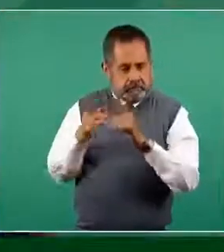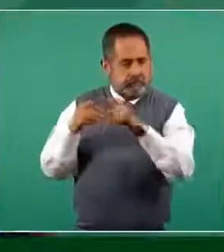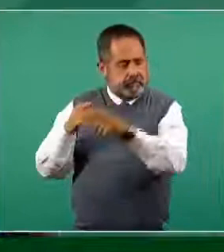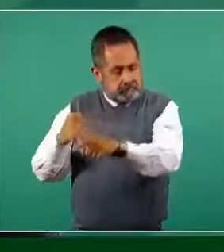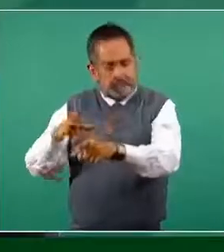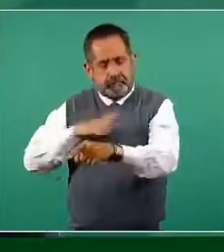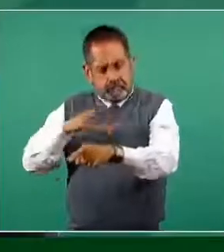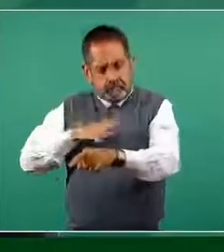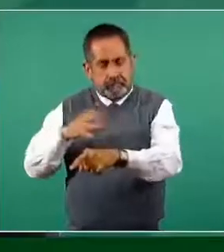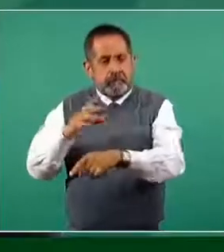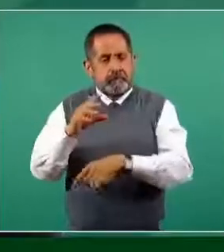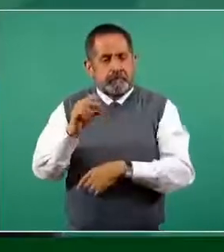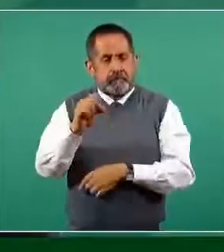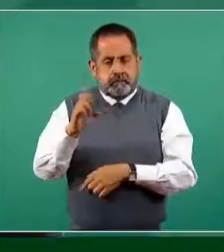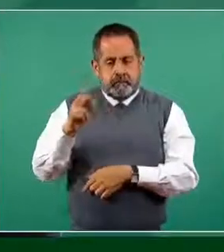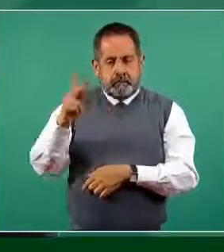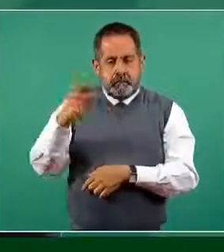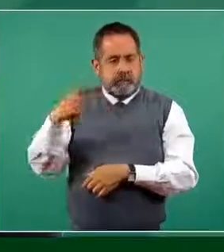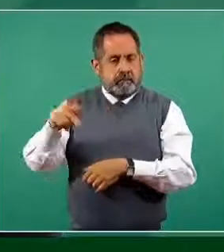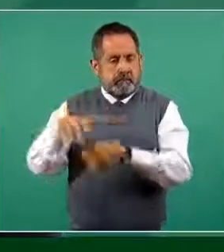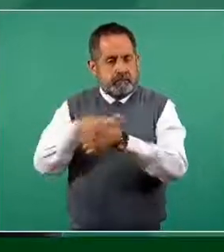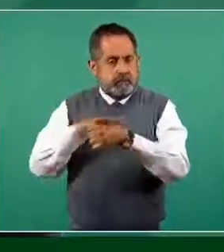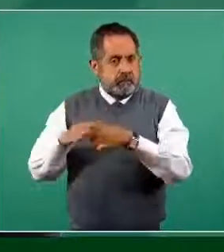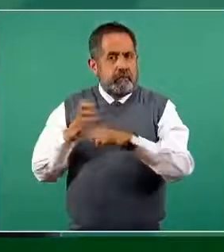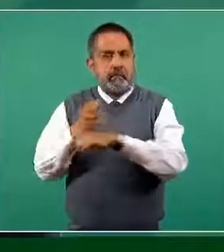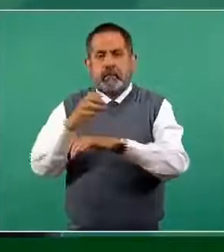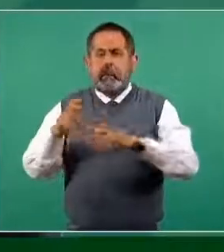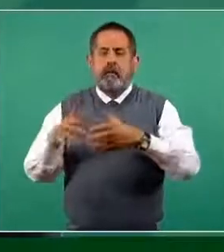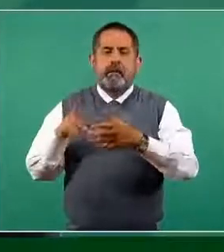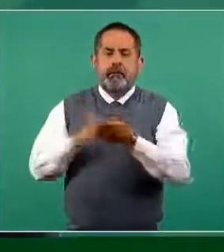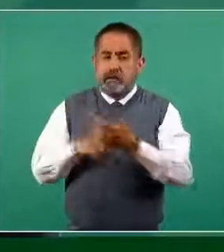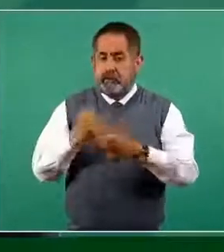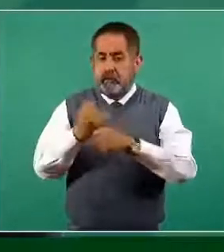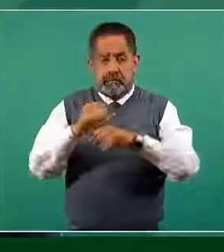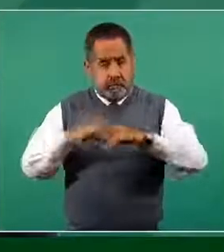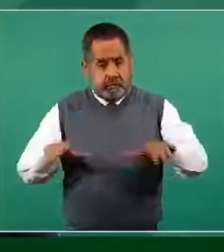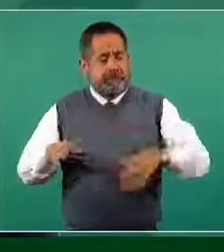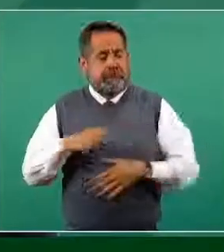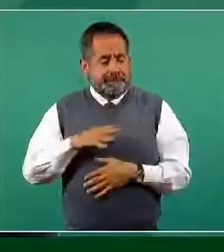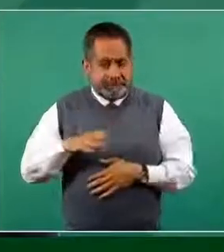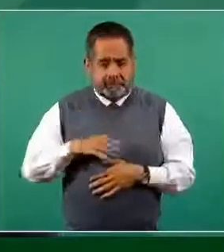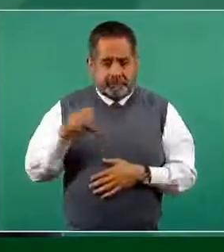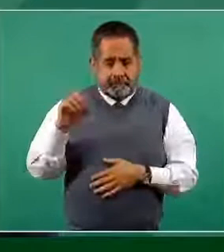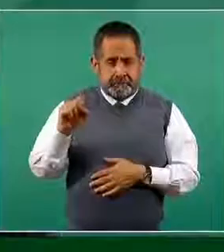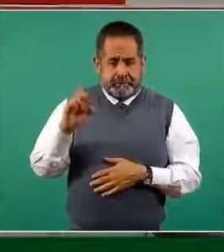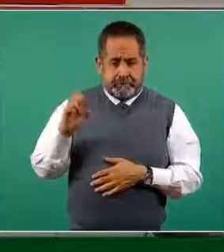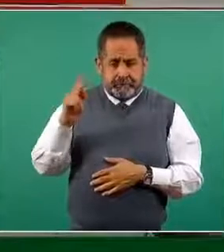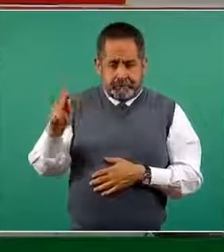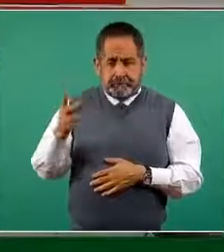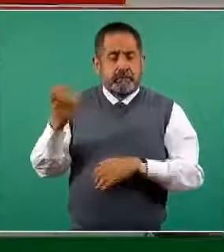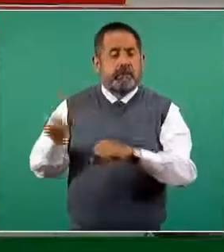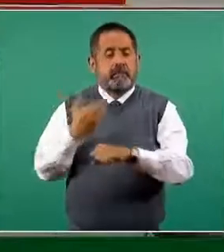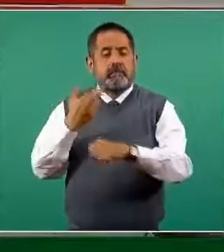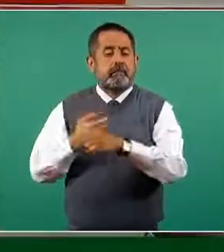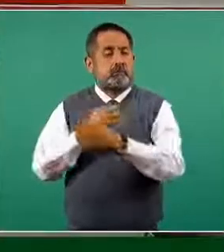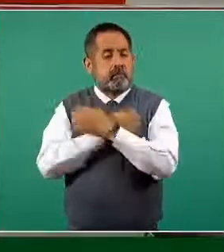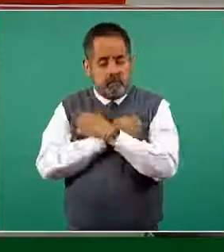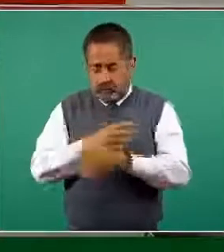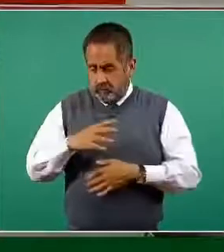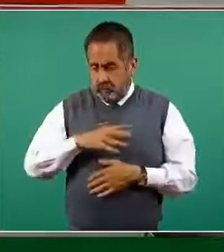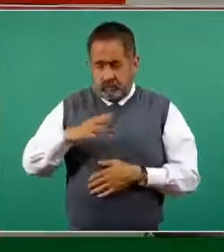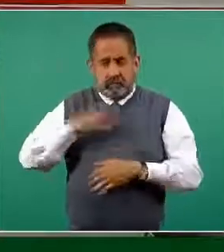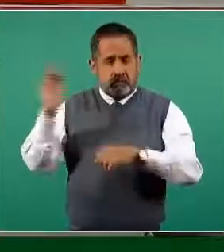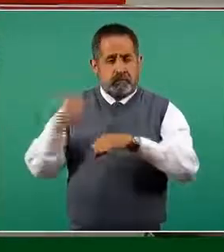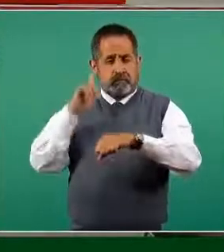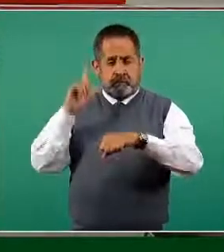de Educación de la entidad federativa en la que están la información que la SEP, la Secretaría de Educación Pública